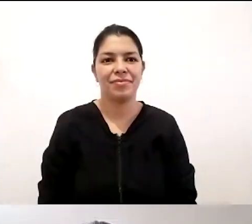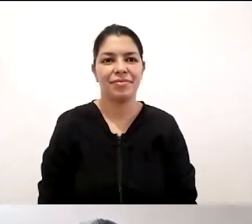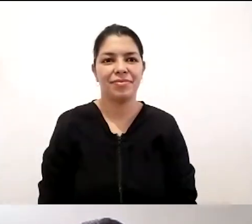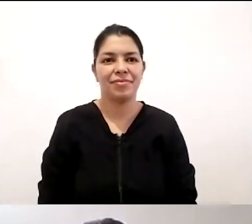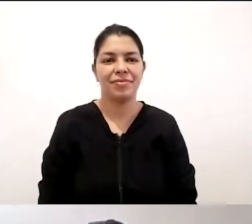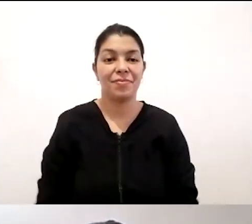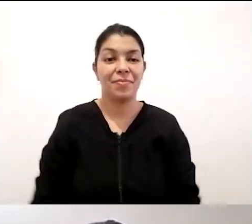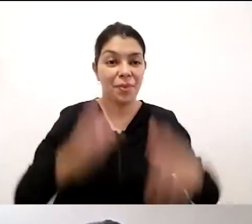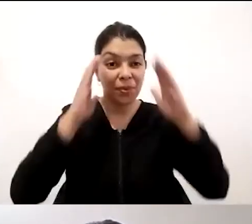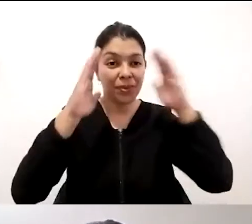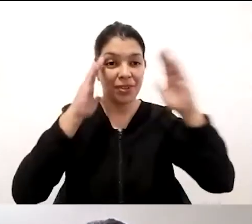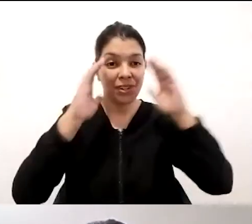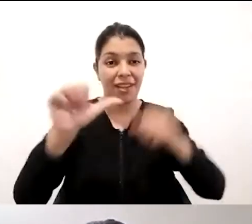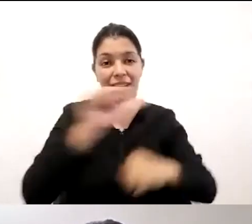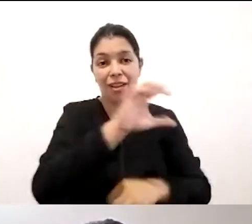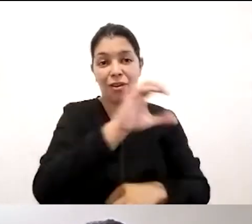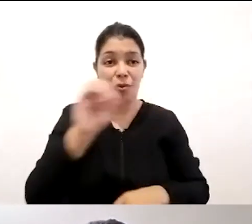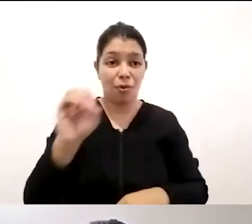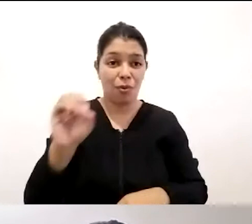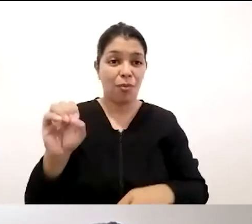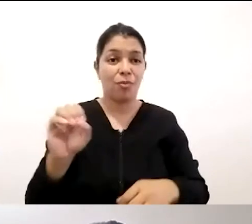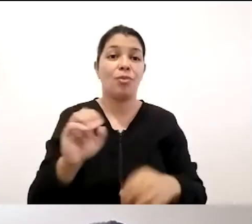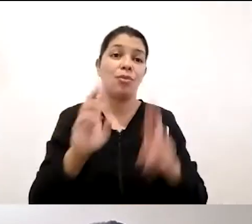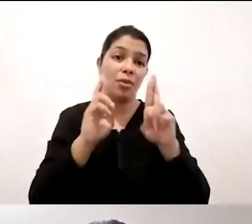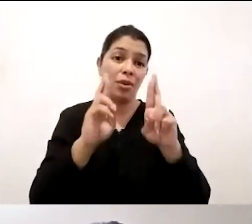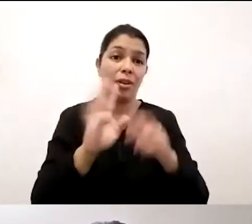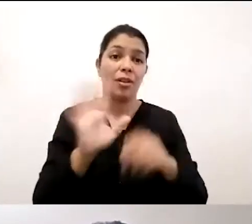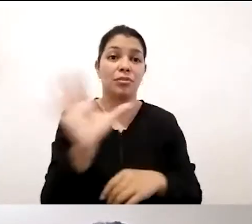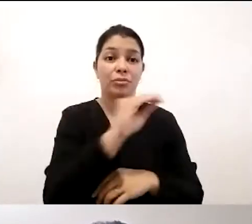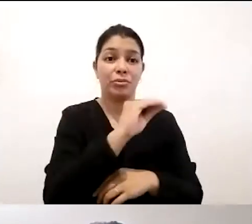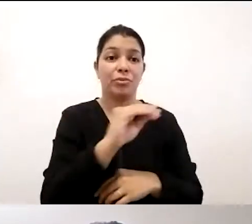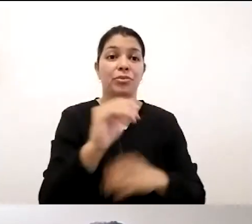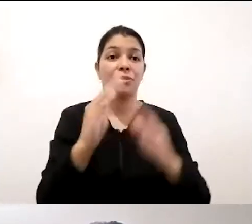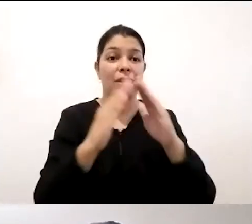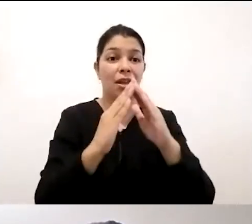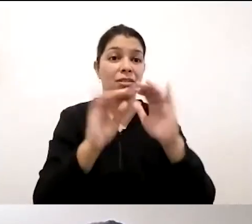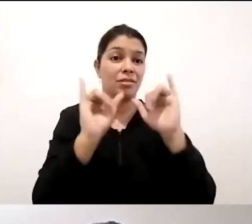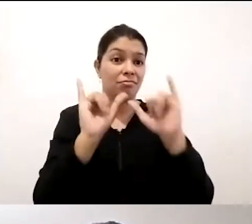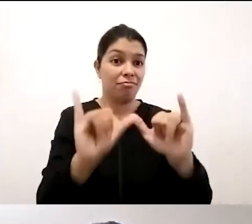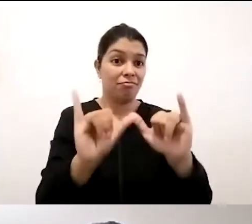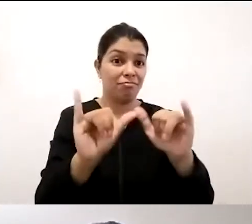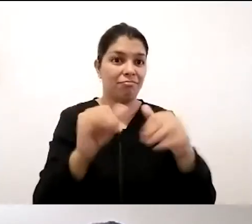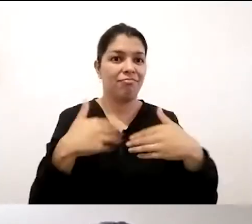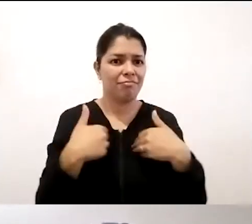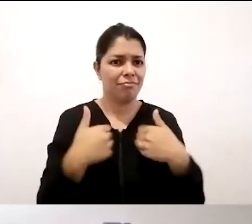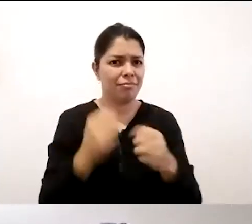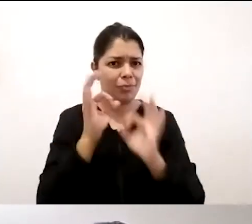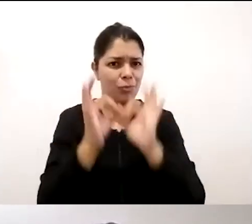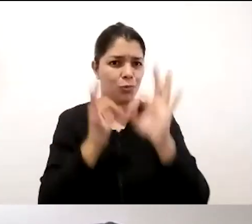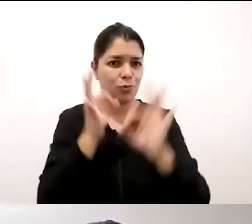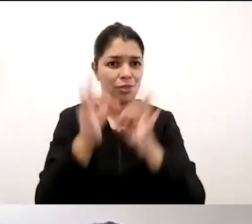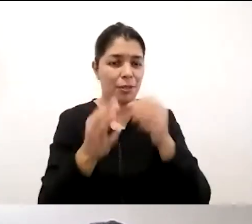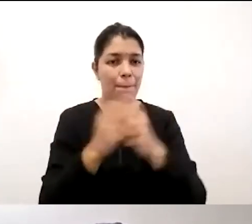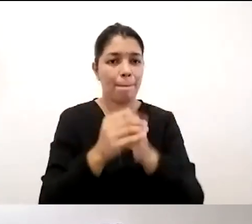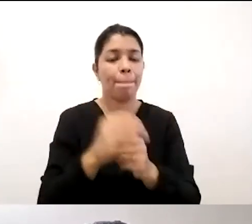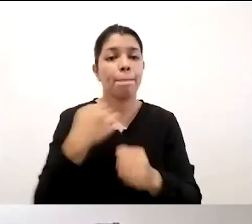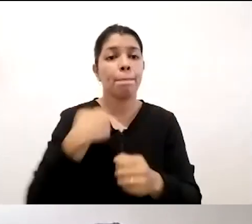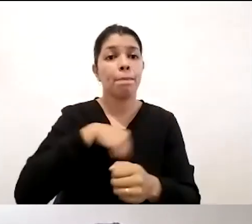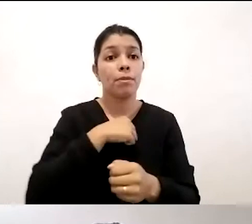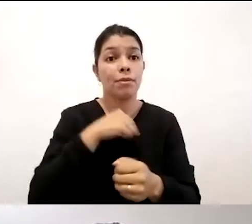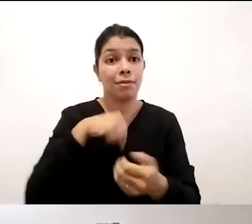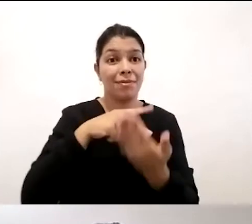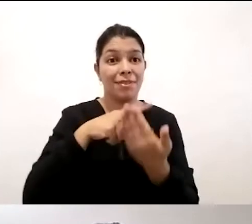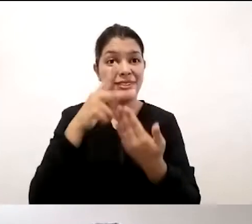Hola a todos y a todas, espero que se encuentren bien y seguros en sus casas. Desde el proyecto les queremos expresar la falta que nos hace encontrarnos